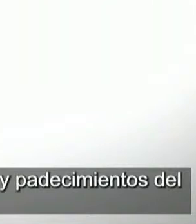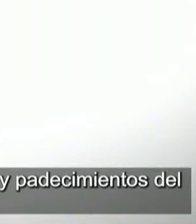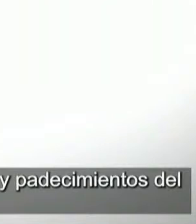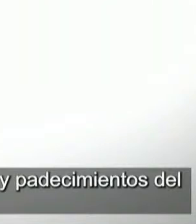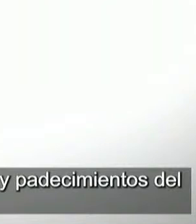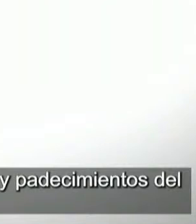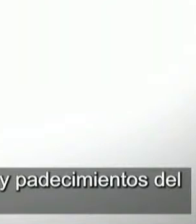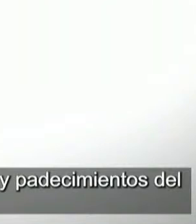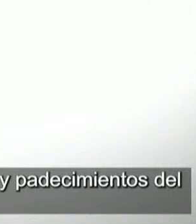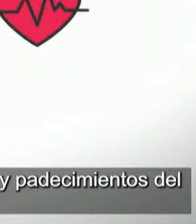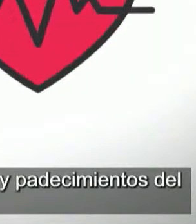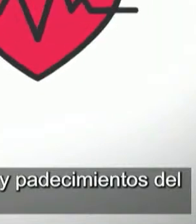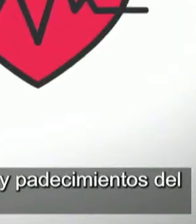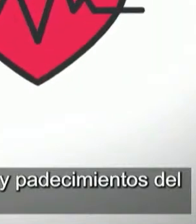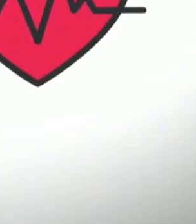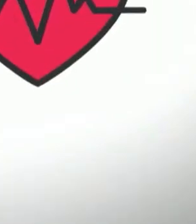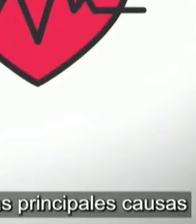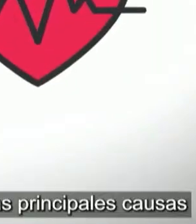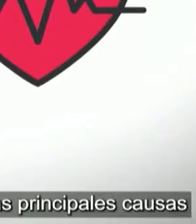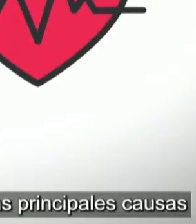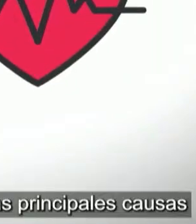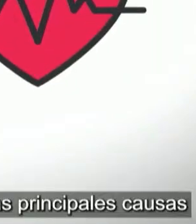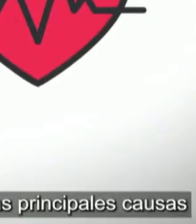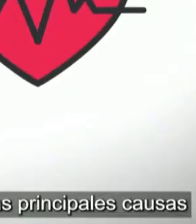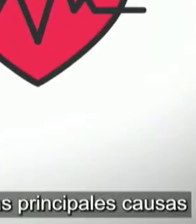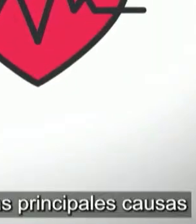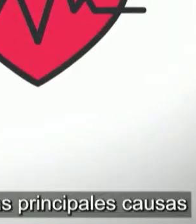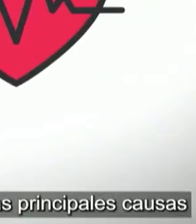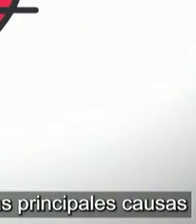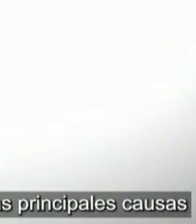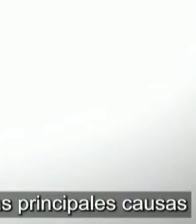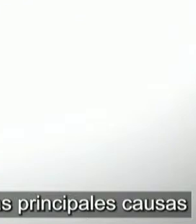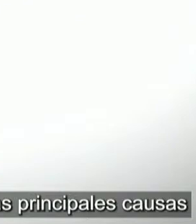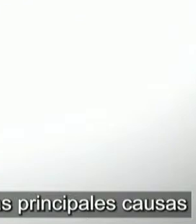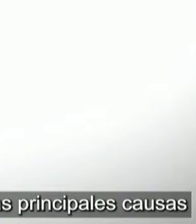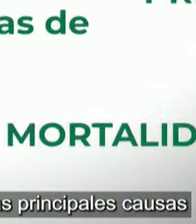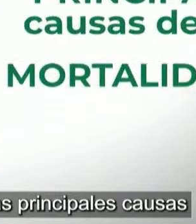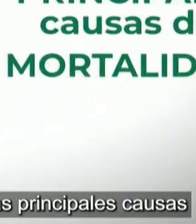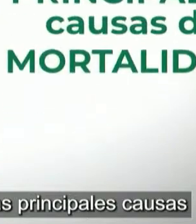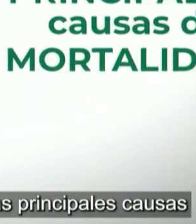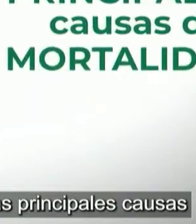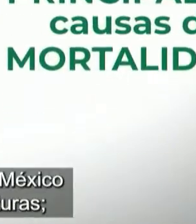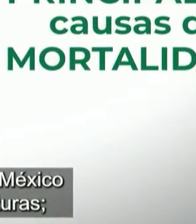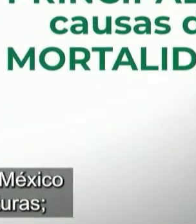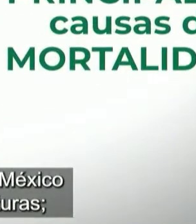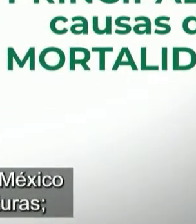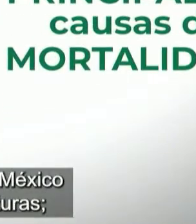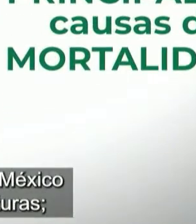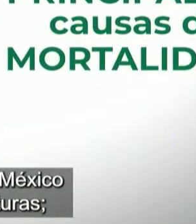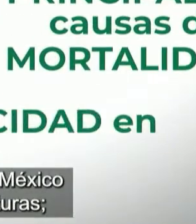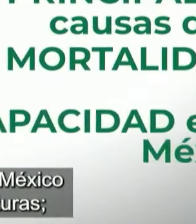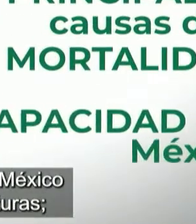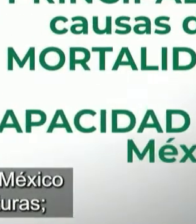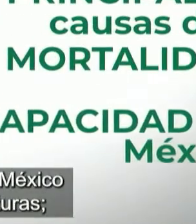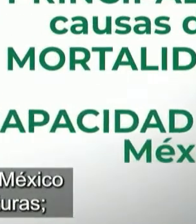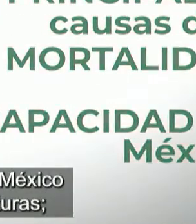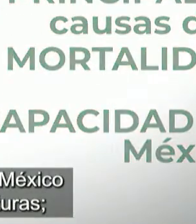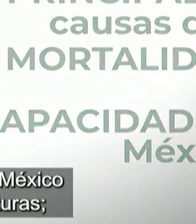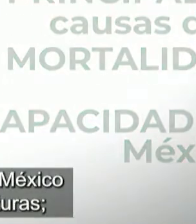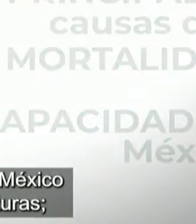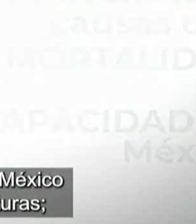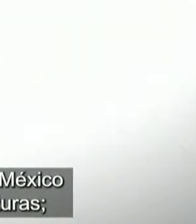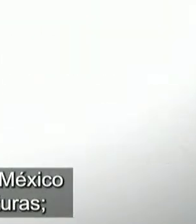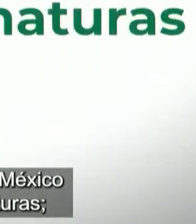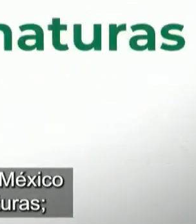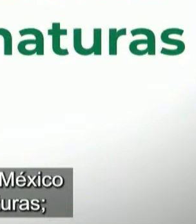como la diabetes y padecimientos del corazón no solo agravaron la pandemia, también son las principales causas de mortalidad y discapacidad en